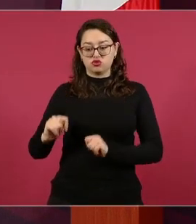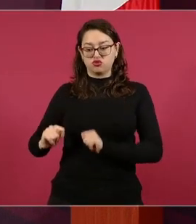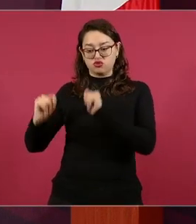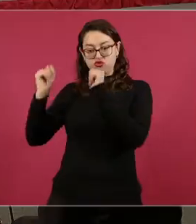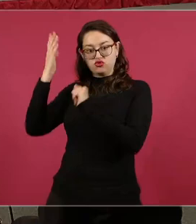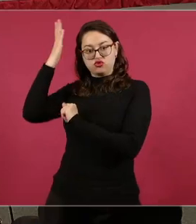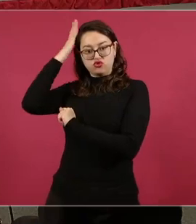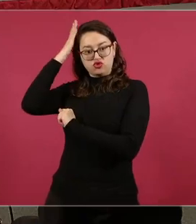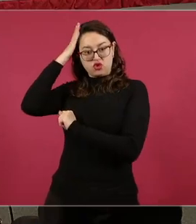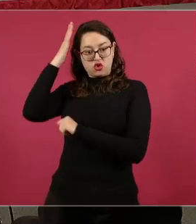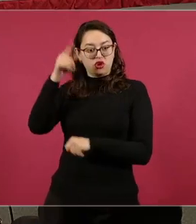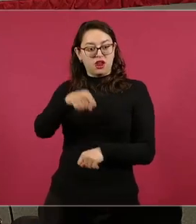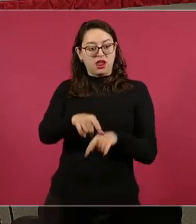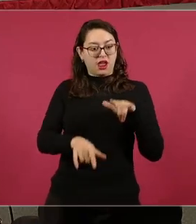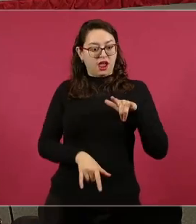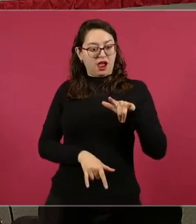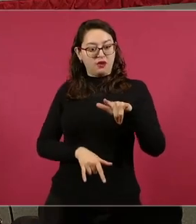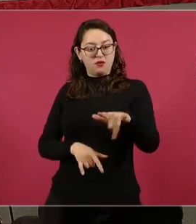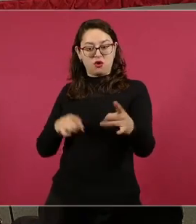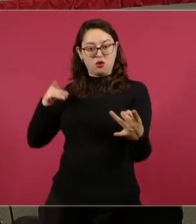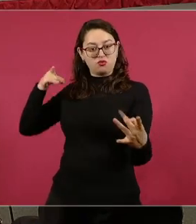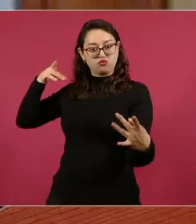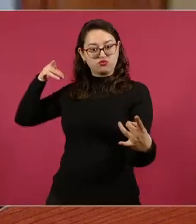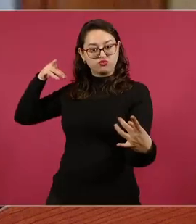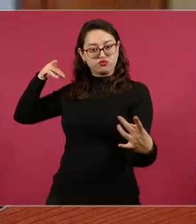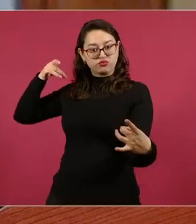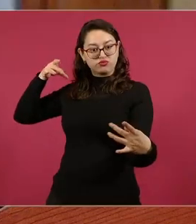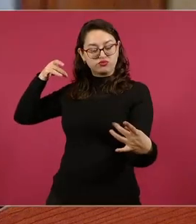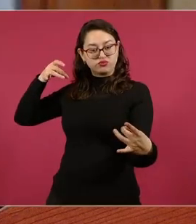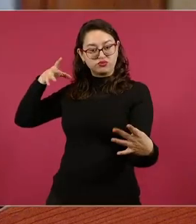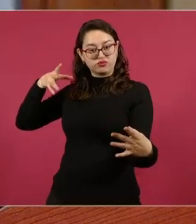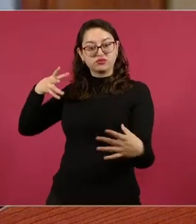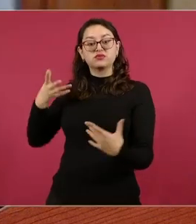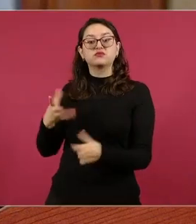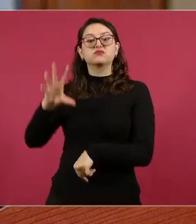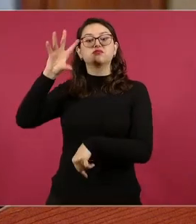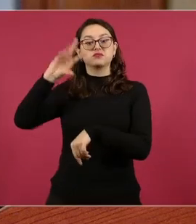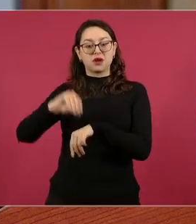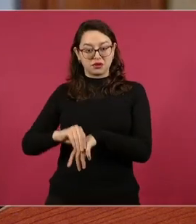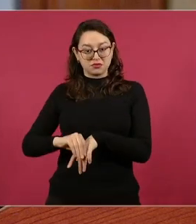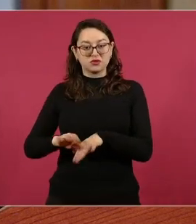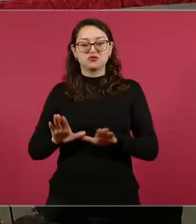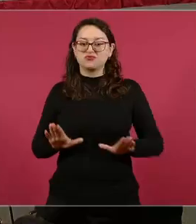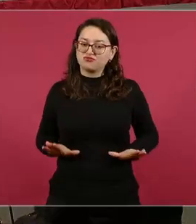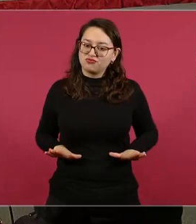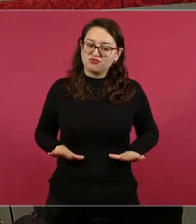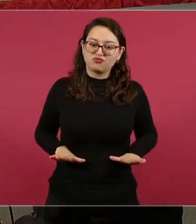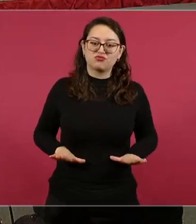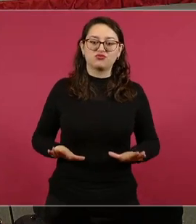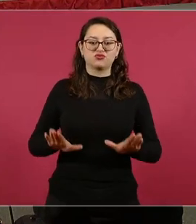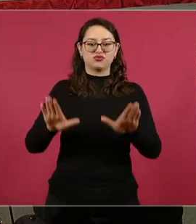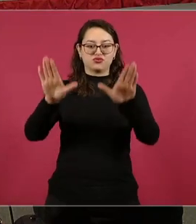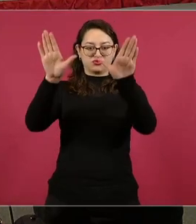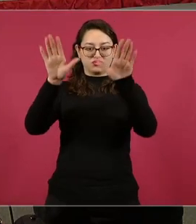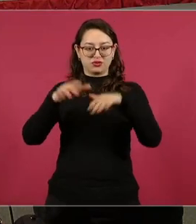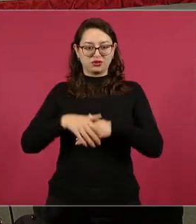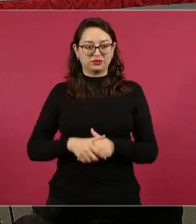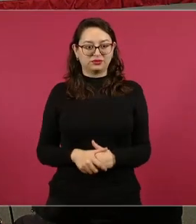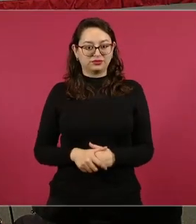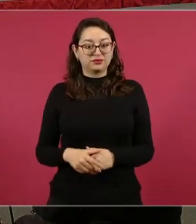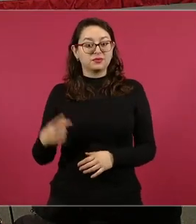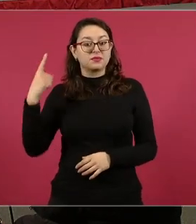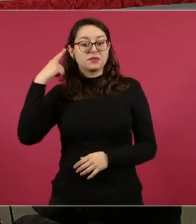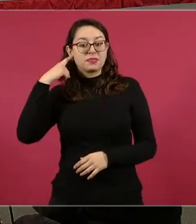y nuestra tripulación para obtener la autorización del despegue. Torre Lucía, muy buenos días,